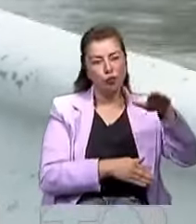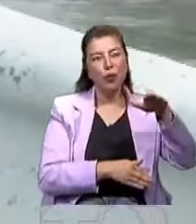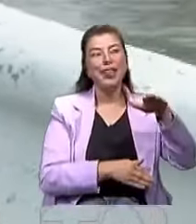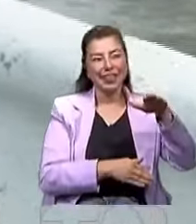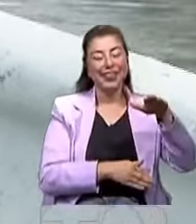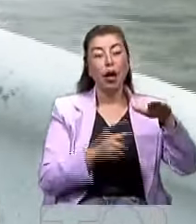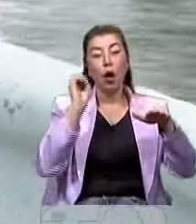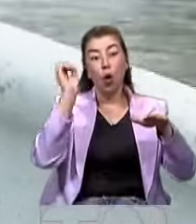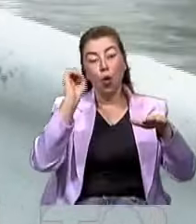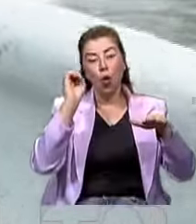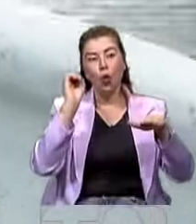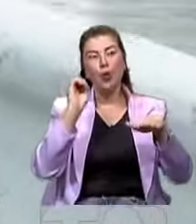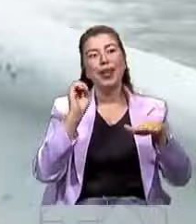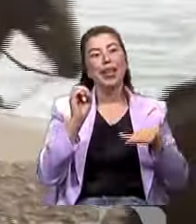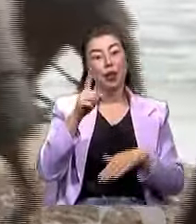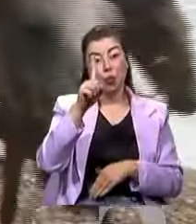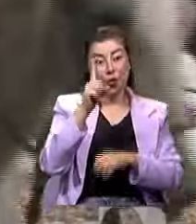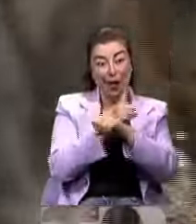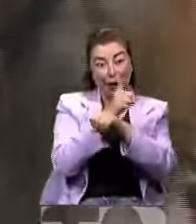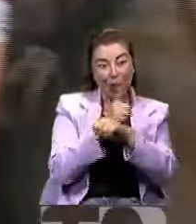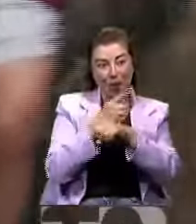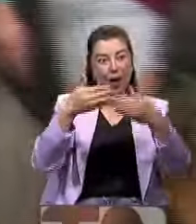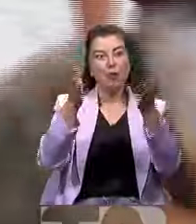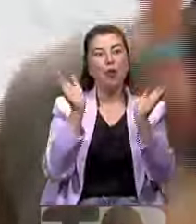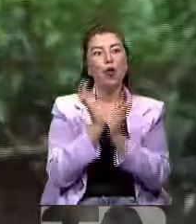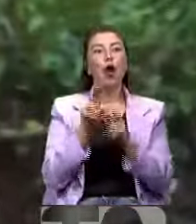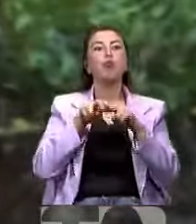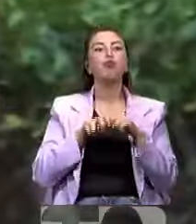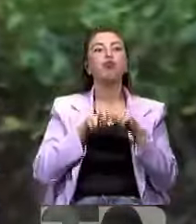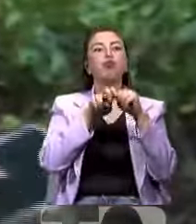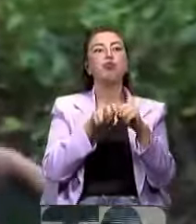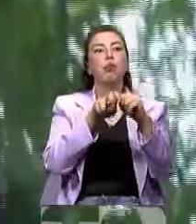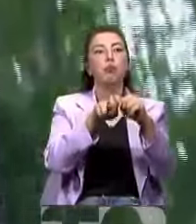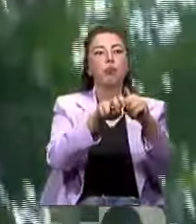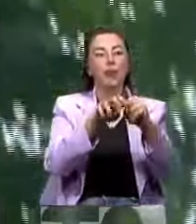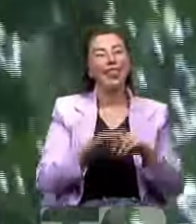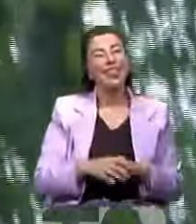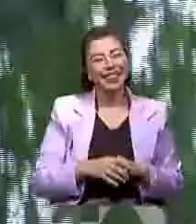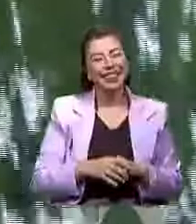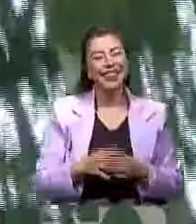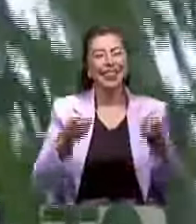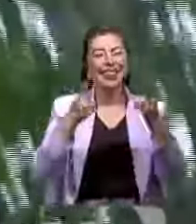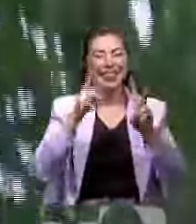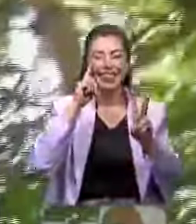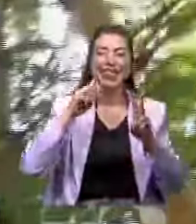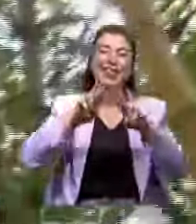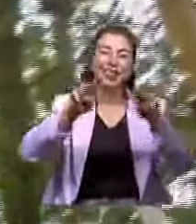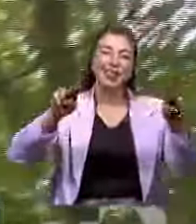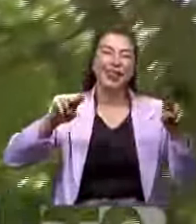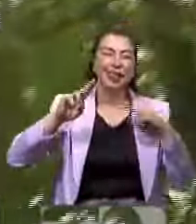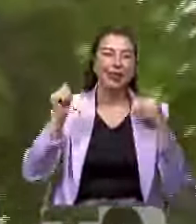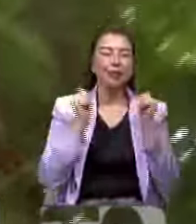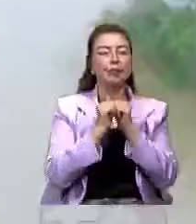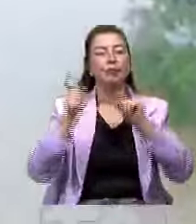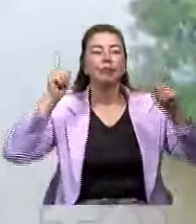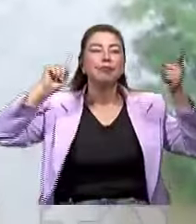en boyas a modo de tubing. En donde con paseos programados se disfruta a la par de la naturaleza, el canto de